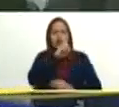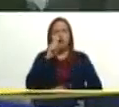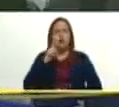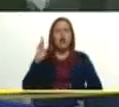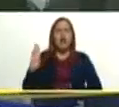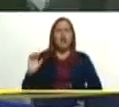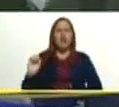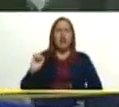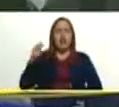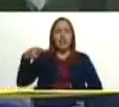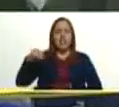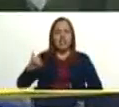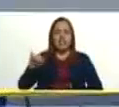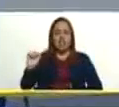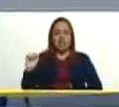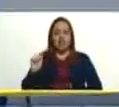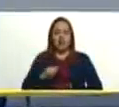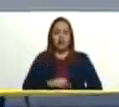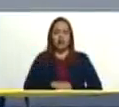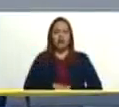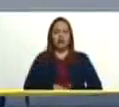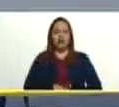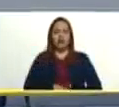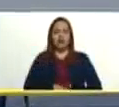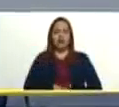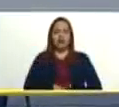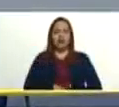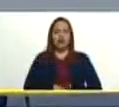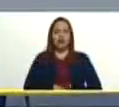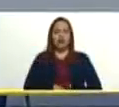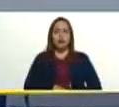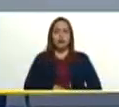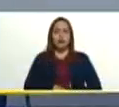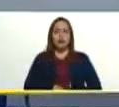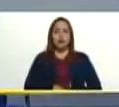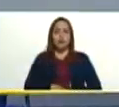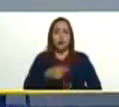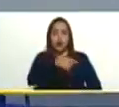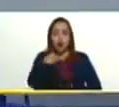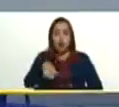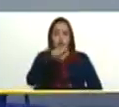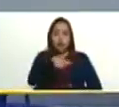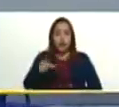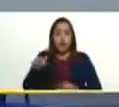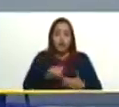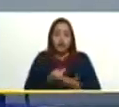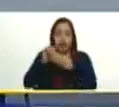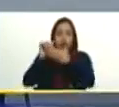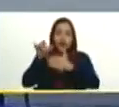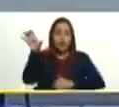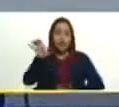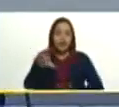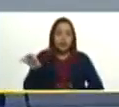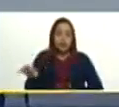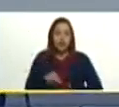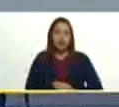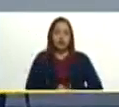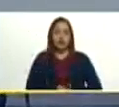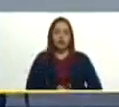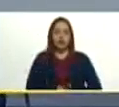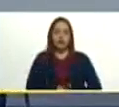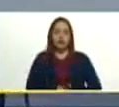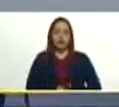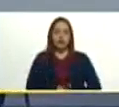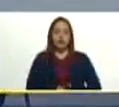of record that the two persons were currently in office. Y esas personas lideraban sus países. Who were at Bahia?